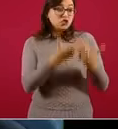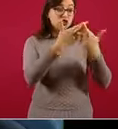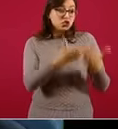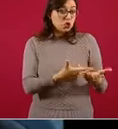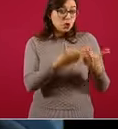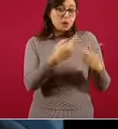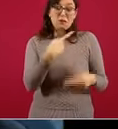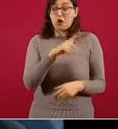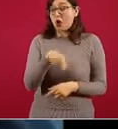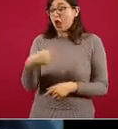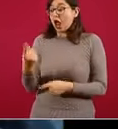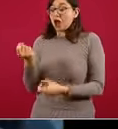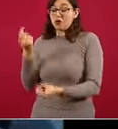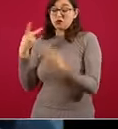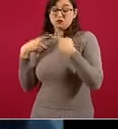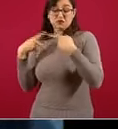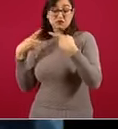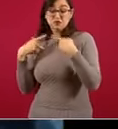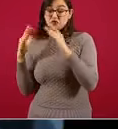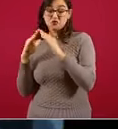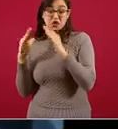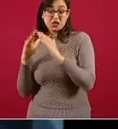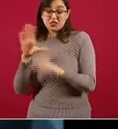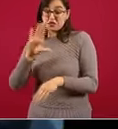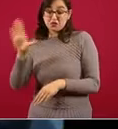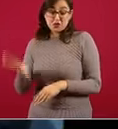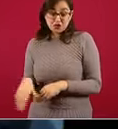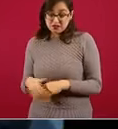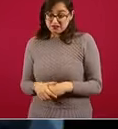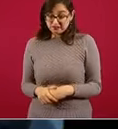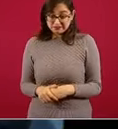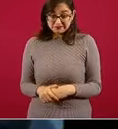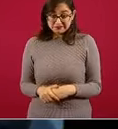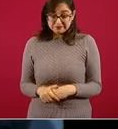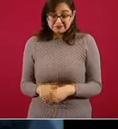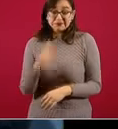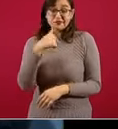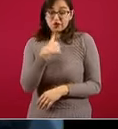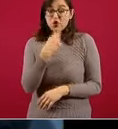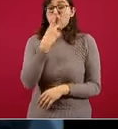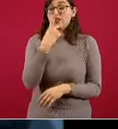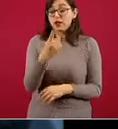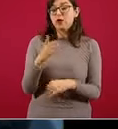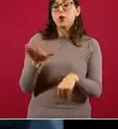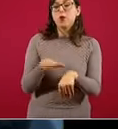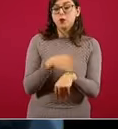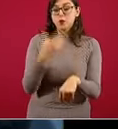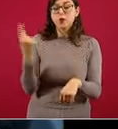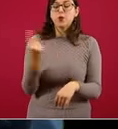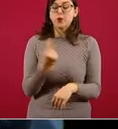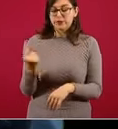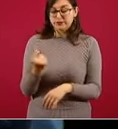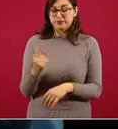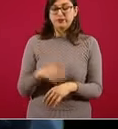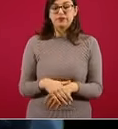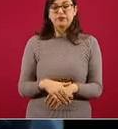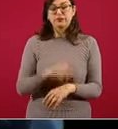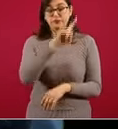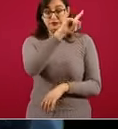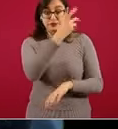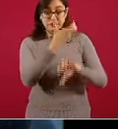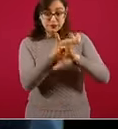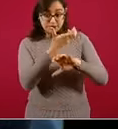tal vez en sus casas o en el transcurso, y se lo digo por esto. Hubo un estudio que se publicó en Estados